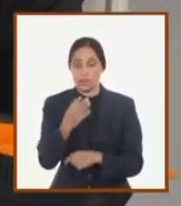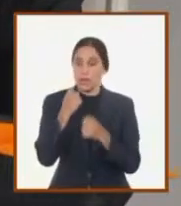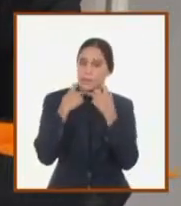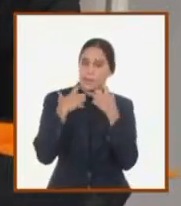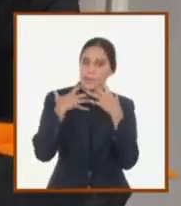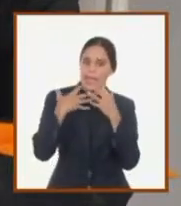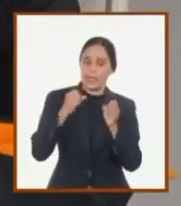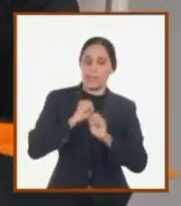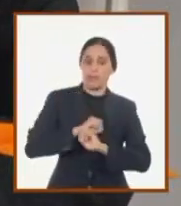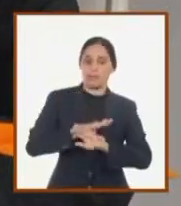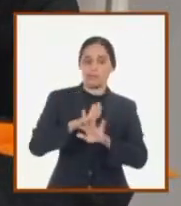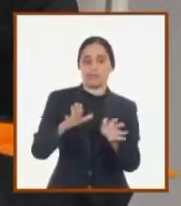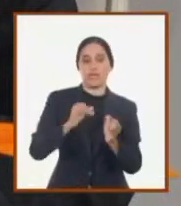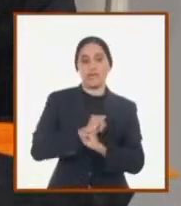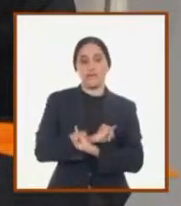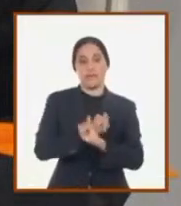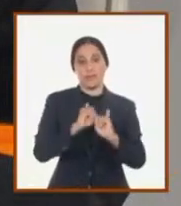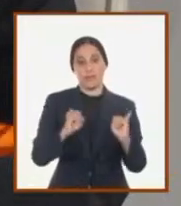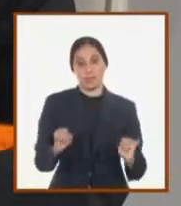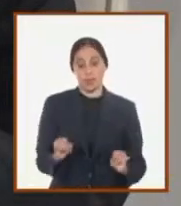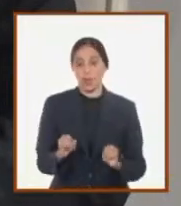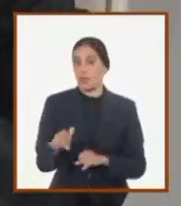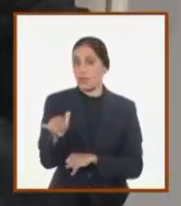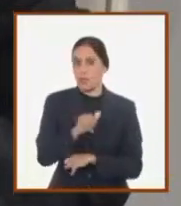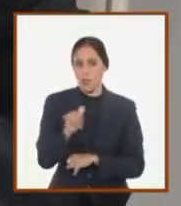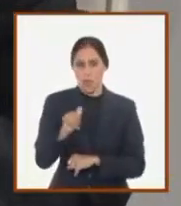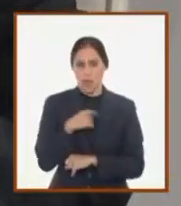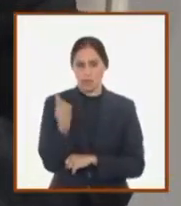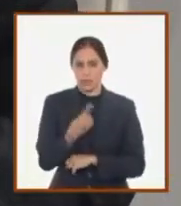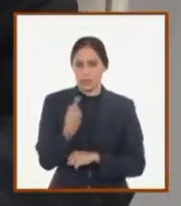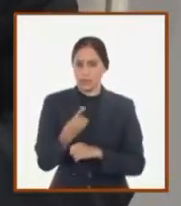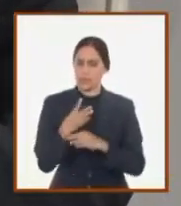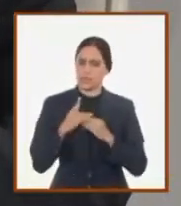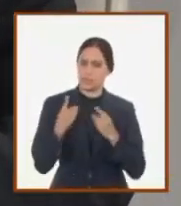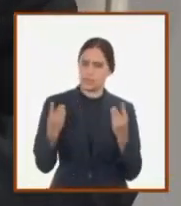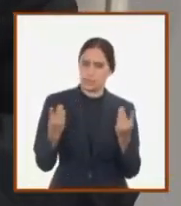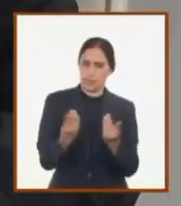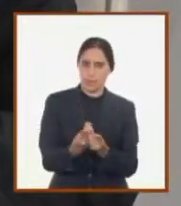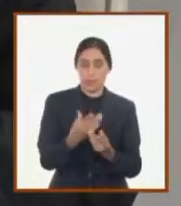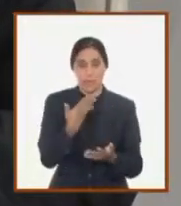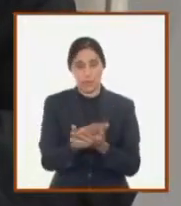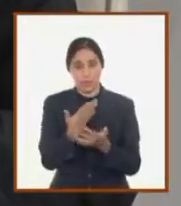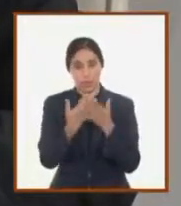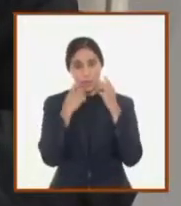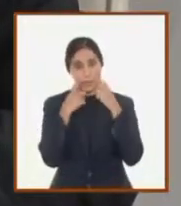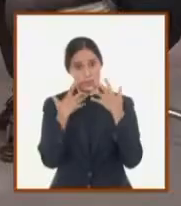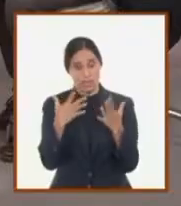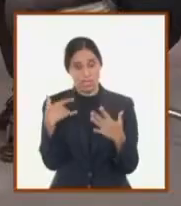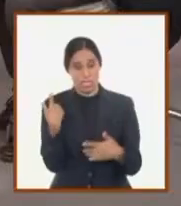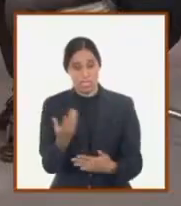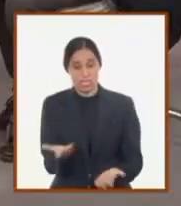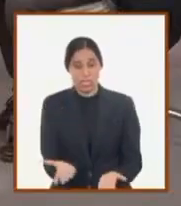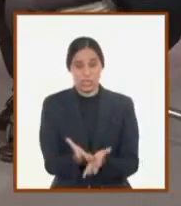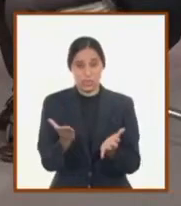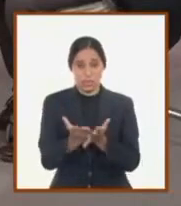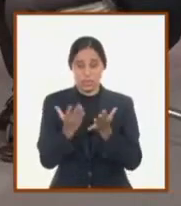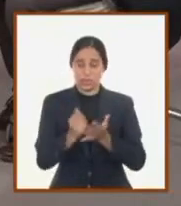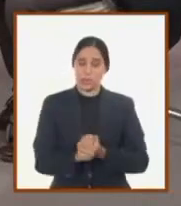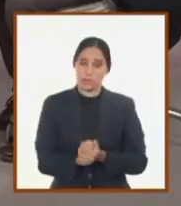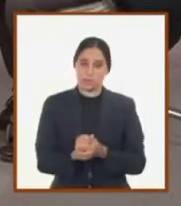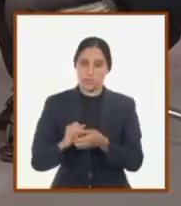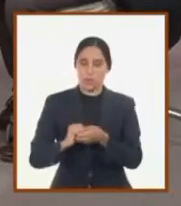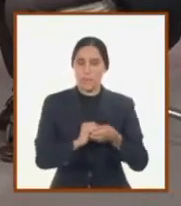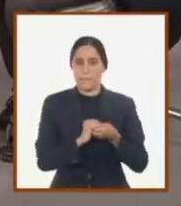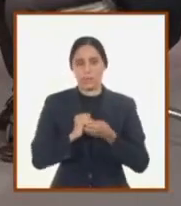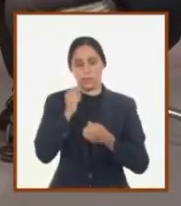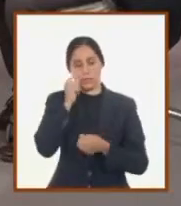publicación como después en nuestra oficina y que sentó también un momento importante destro desarrollo y el compañero Eugenio